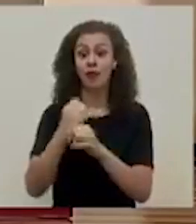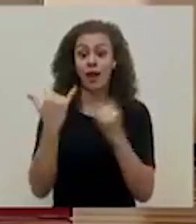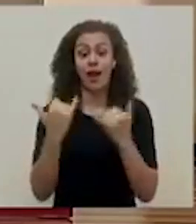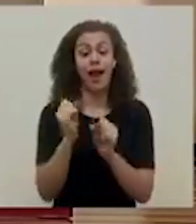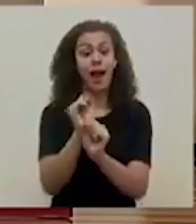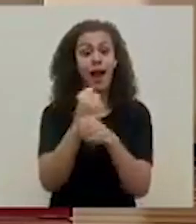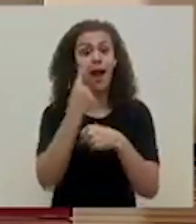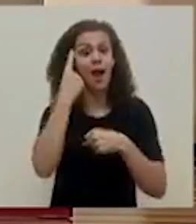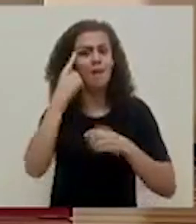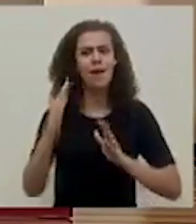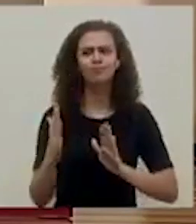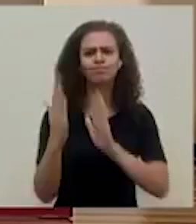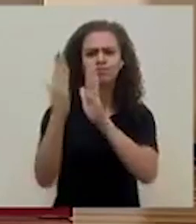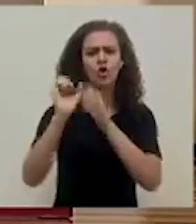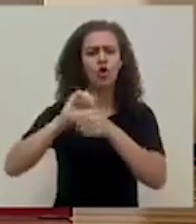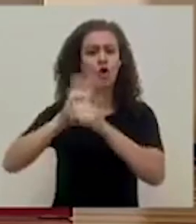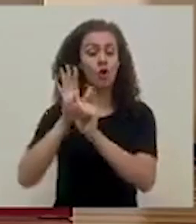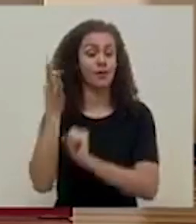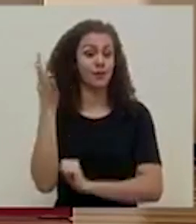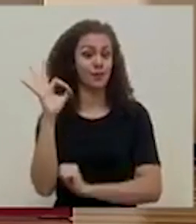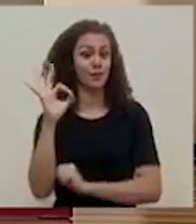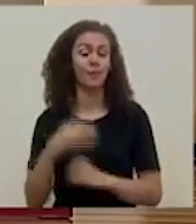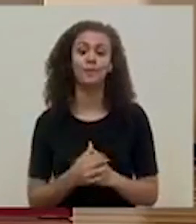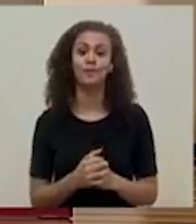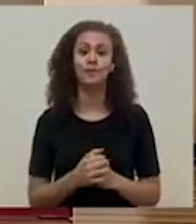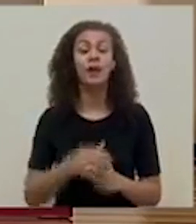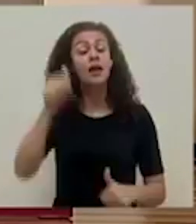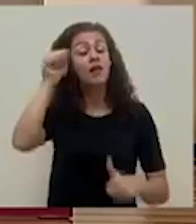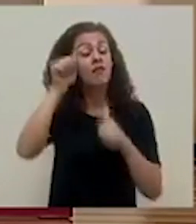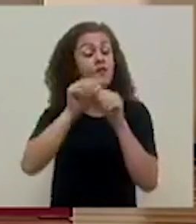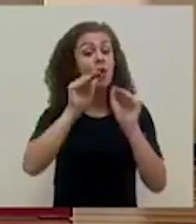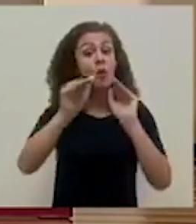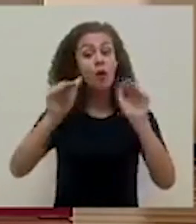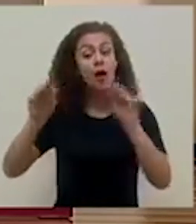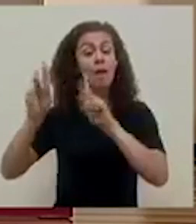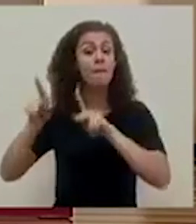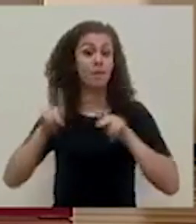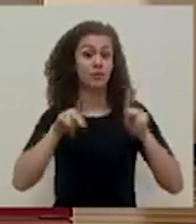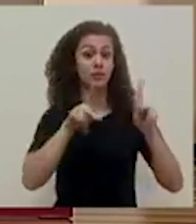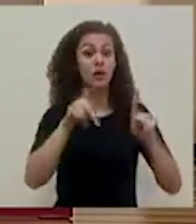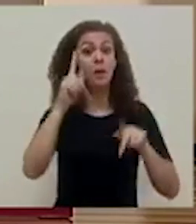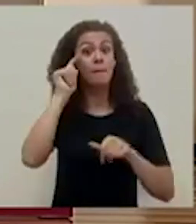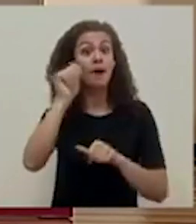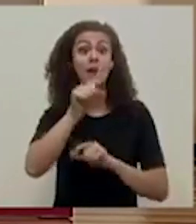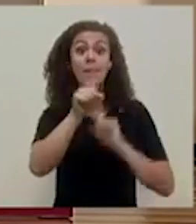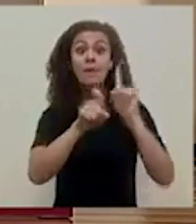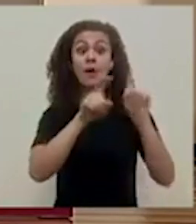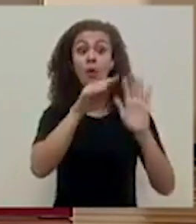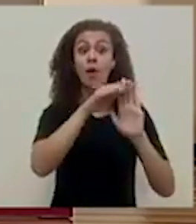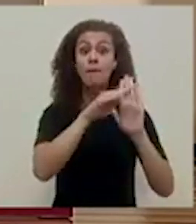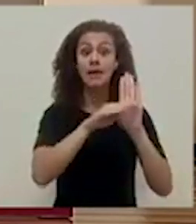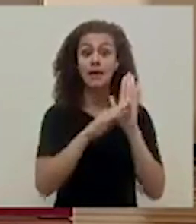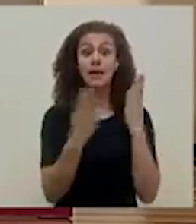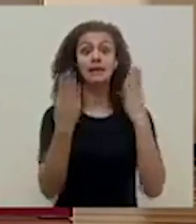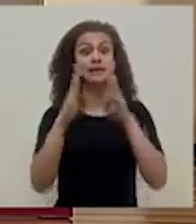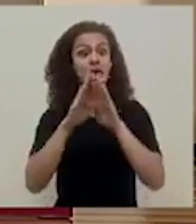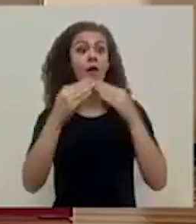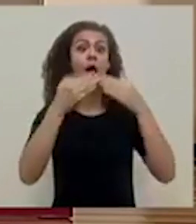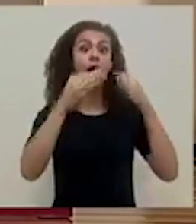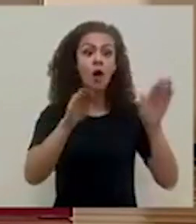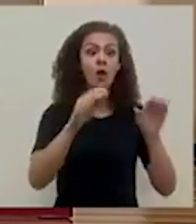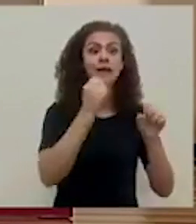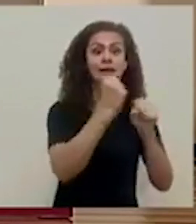se realiza para enfrentar el COVID-19. Le recordamos a la población que para consultar las medidas de cierre, apertura,